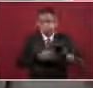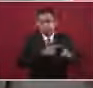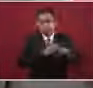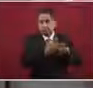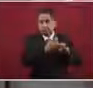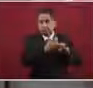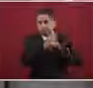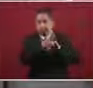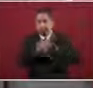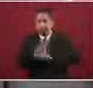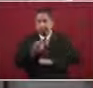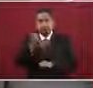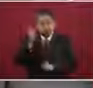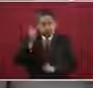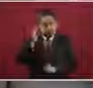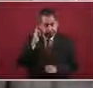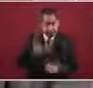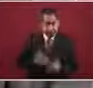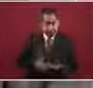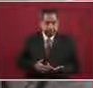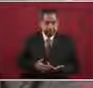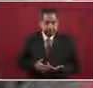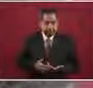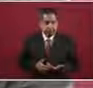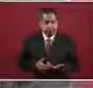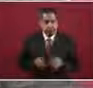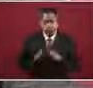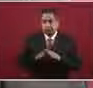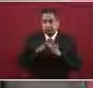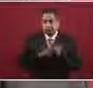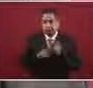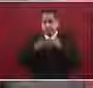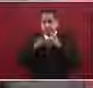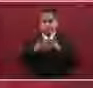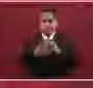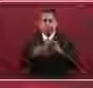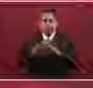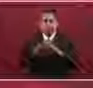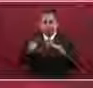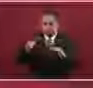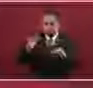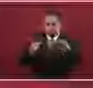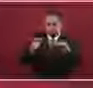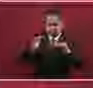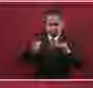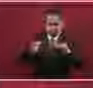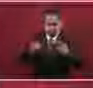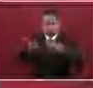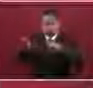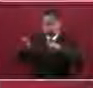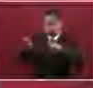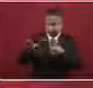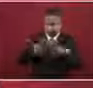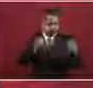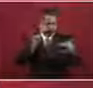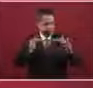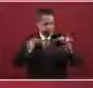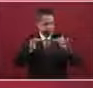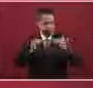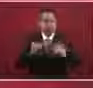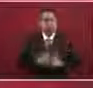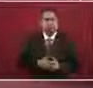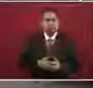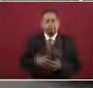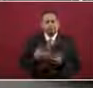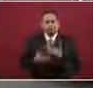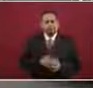nivel estatal, que haya esta división, que haya este equilibrio entre los poderes. Es un proceso que